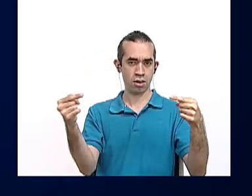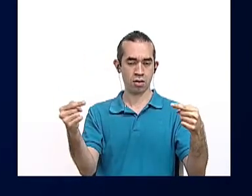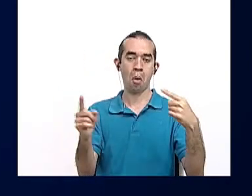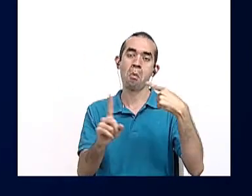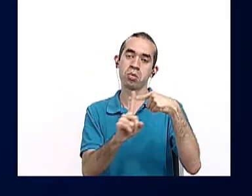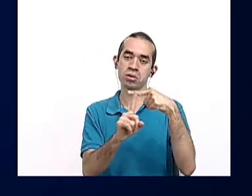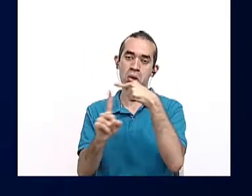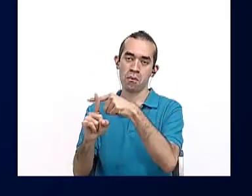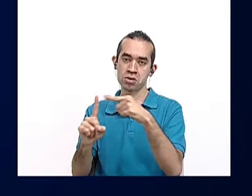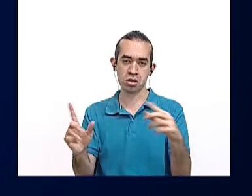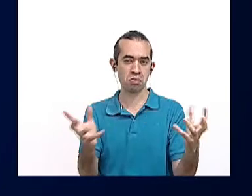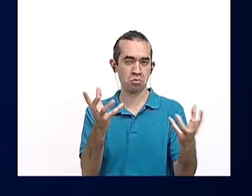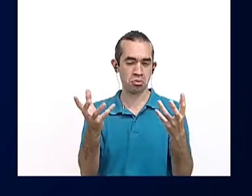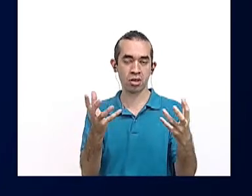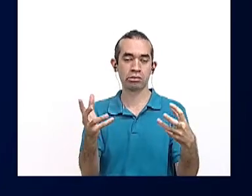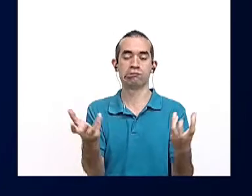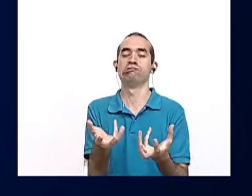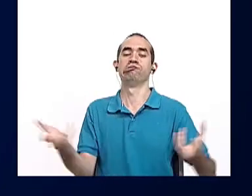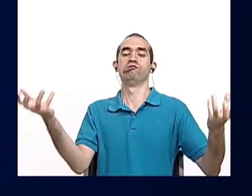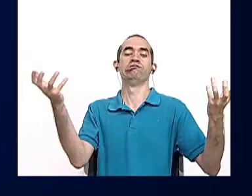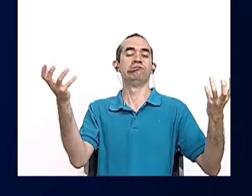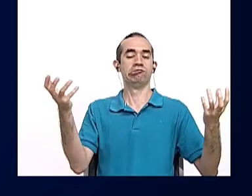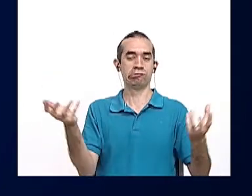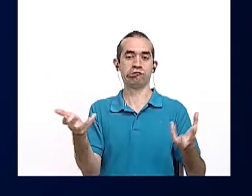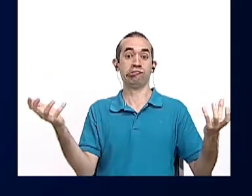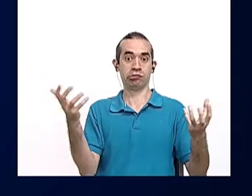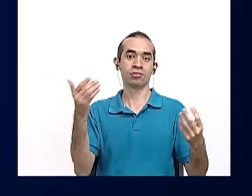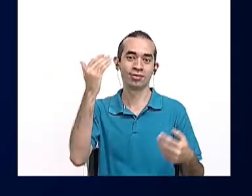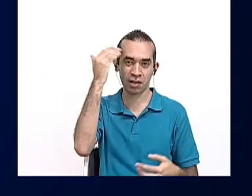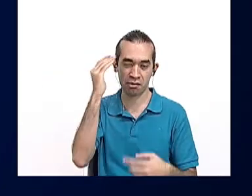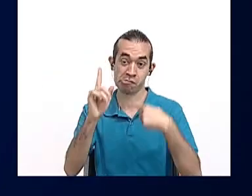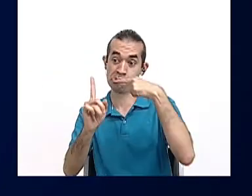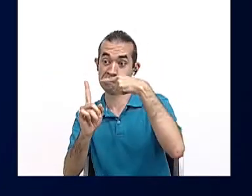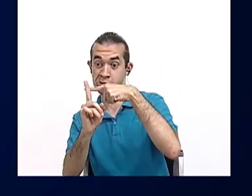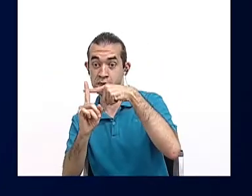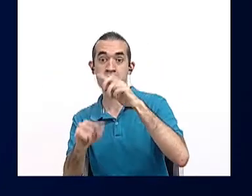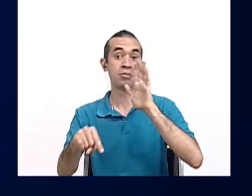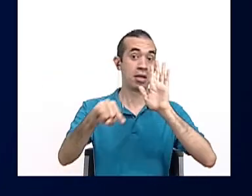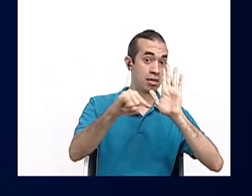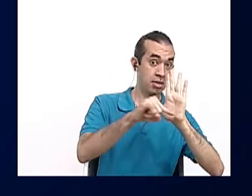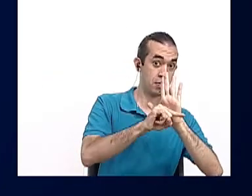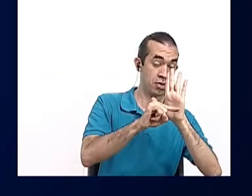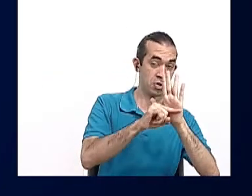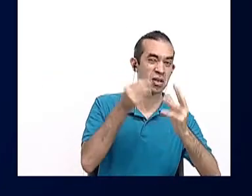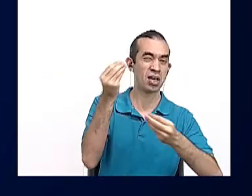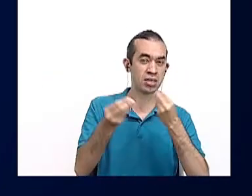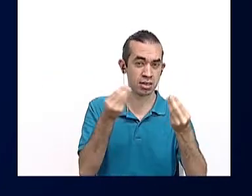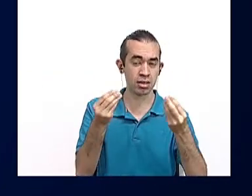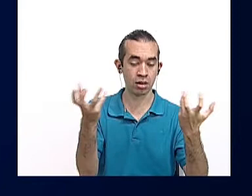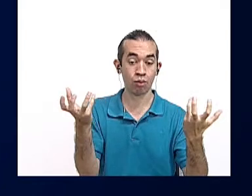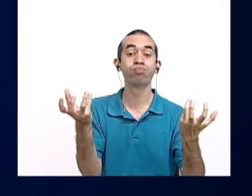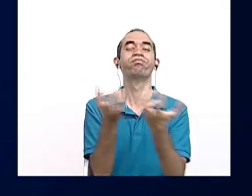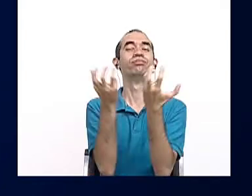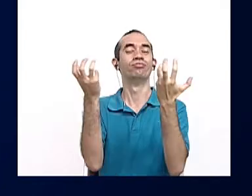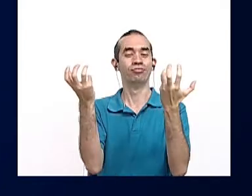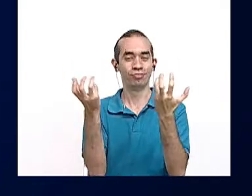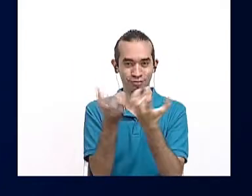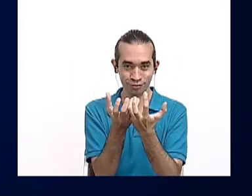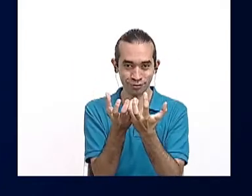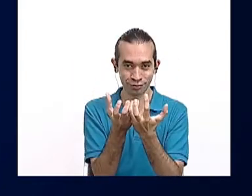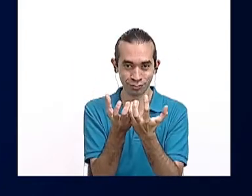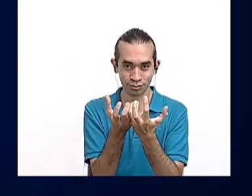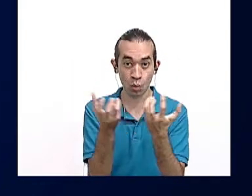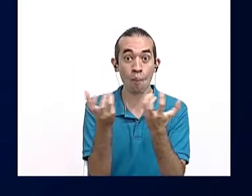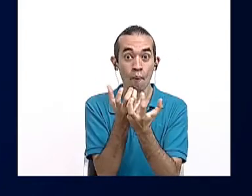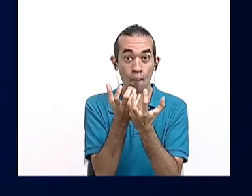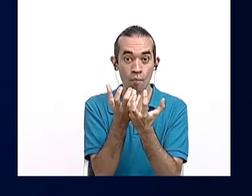dice? Se repelen, muy bien. Y cargas de signo opuesto se atraen. Excelente,